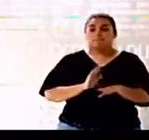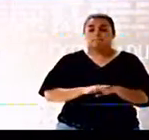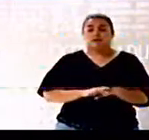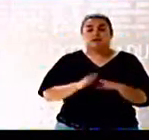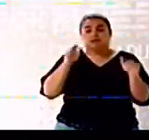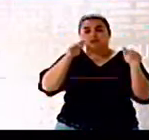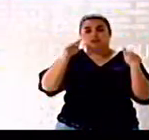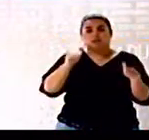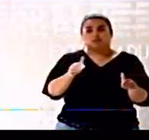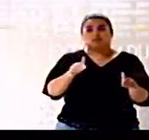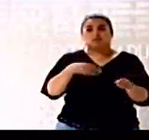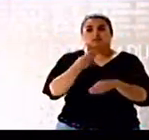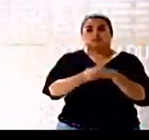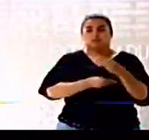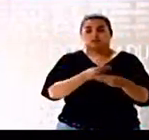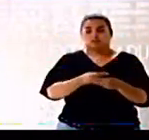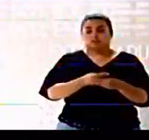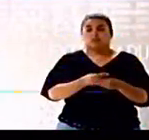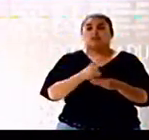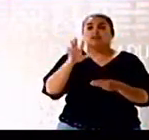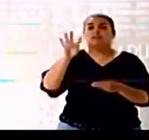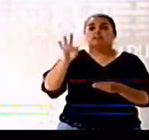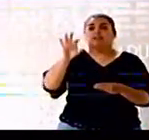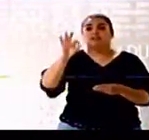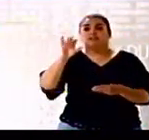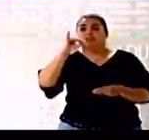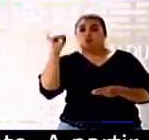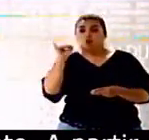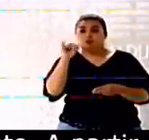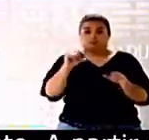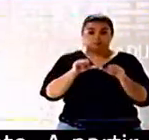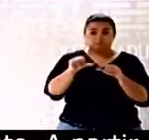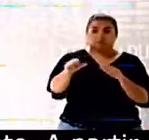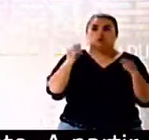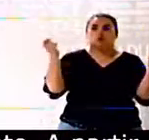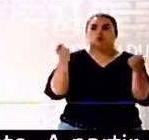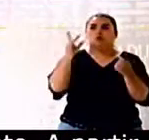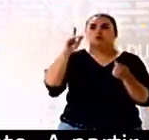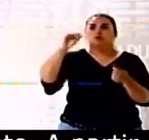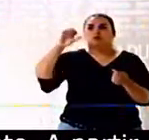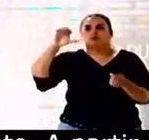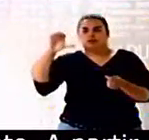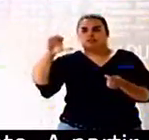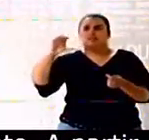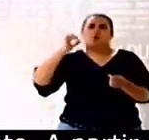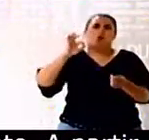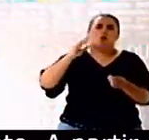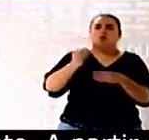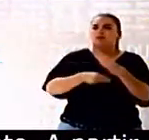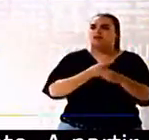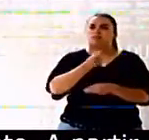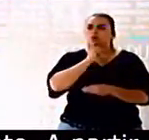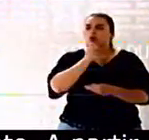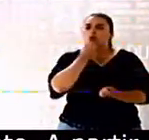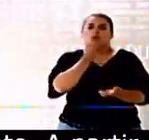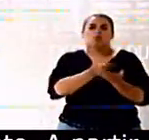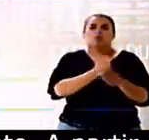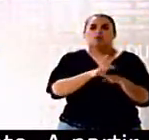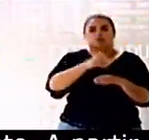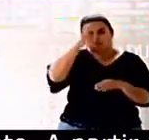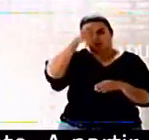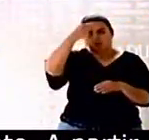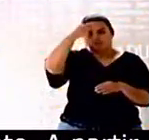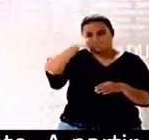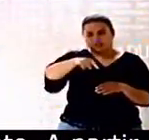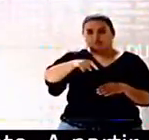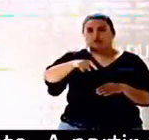este punto, a partir de que el TSJ se pronuncie, se publica en el DOE, ¿cómo se hace esa comunicación para que el municipio sepa a